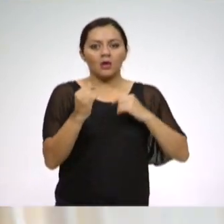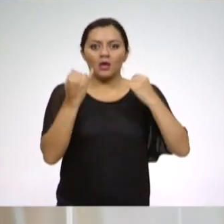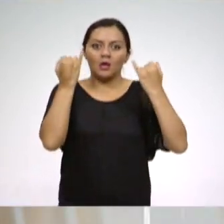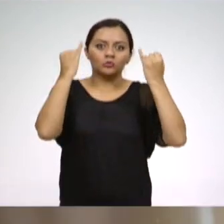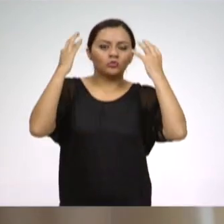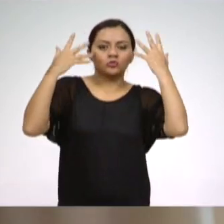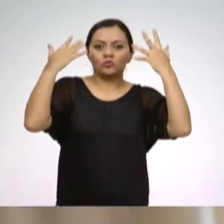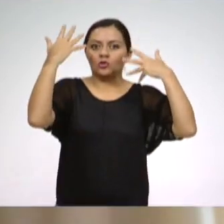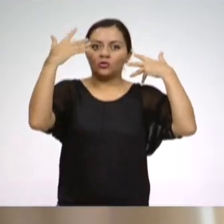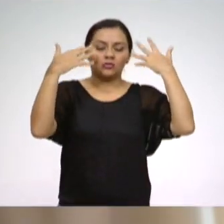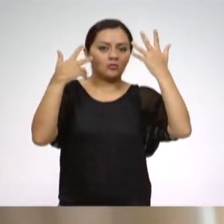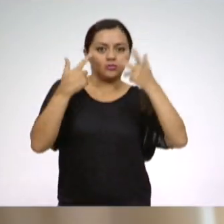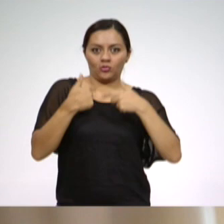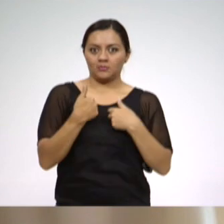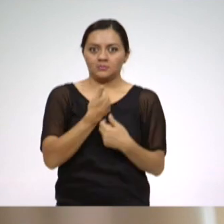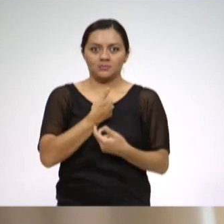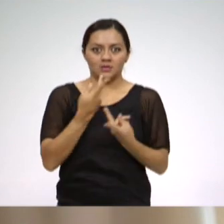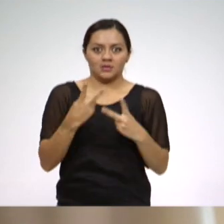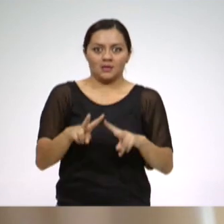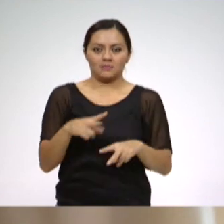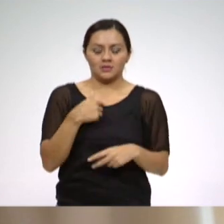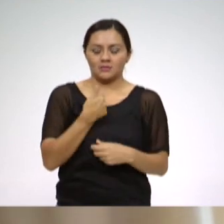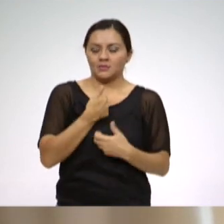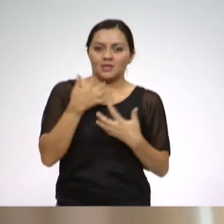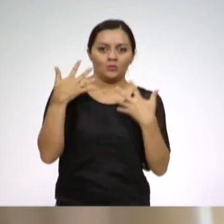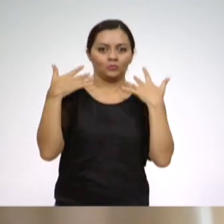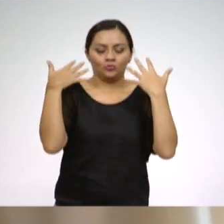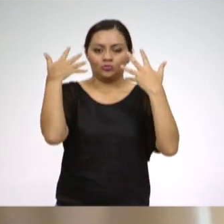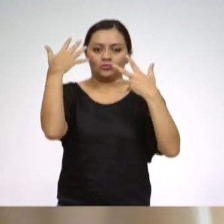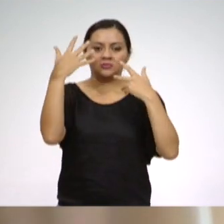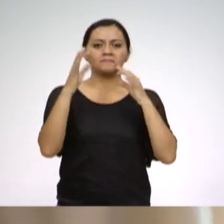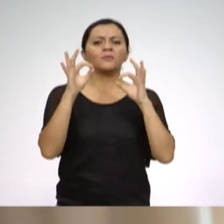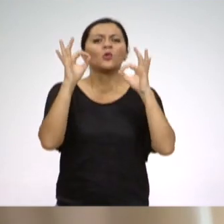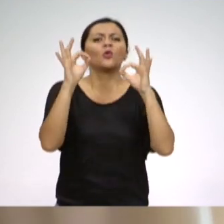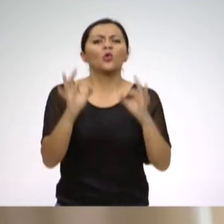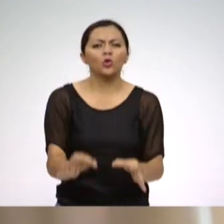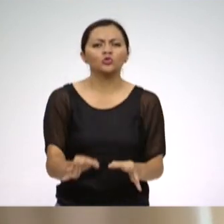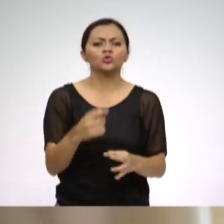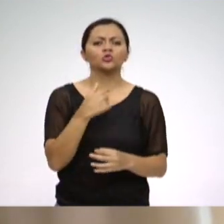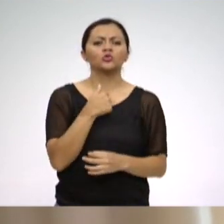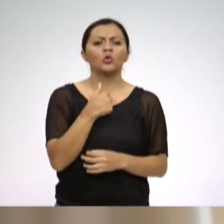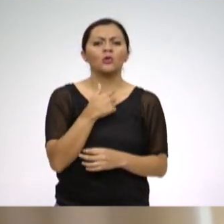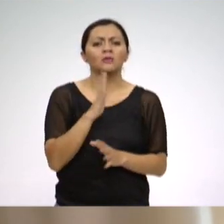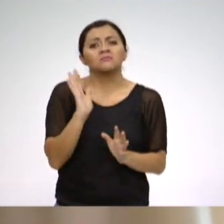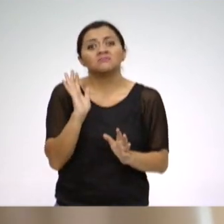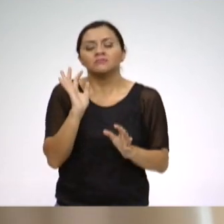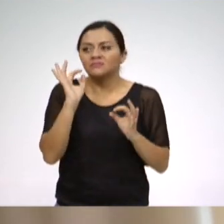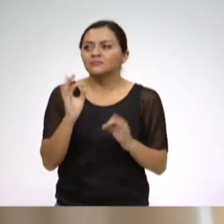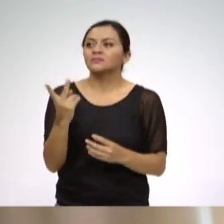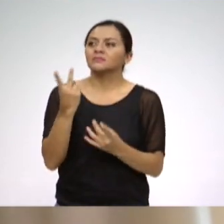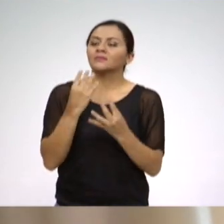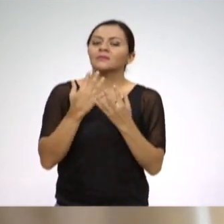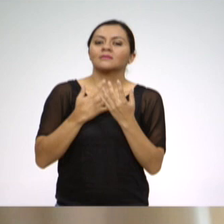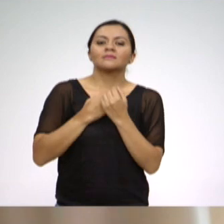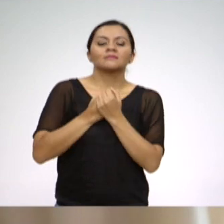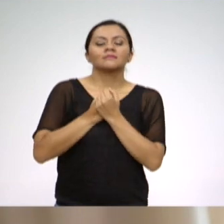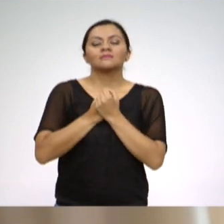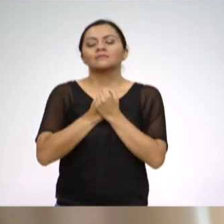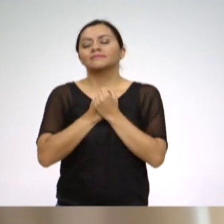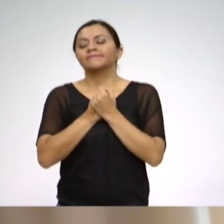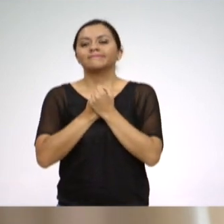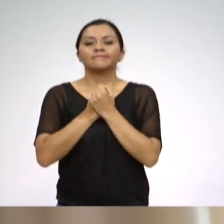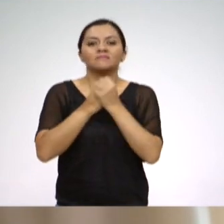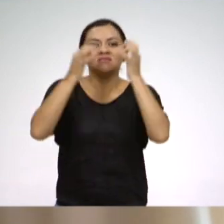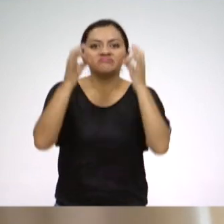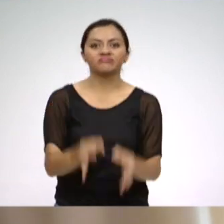también. Entonces, un día ocurrió. No fue